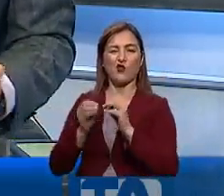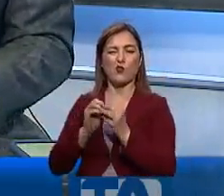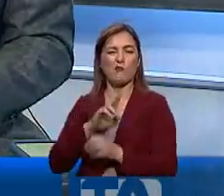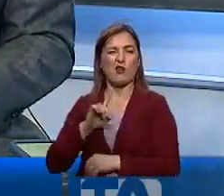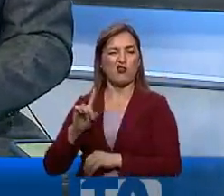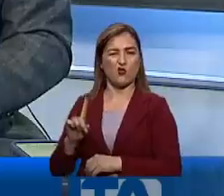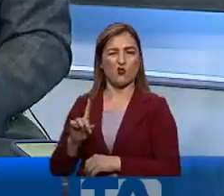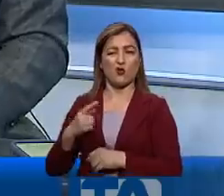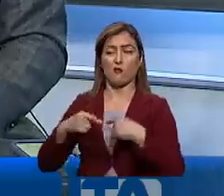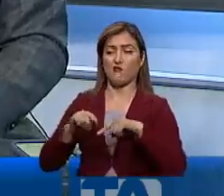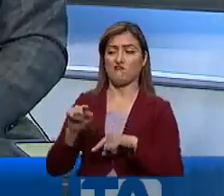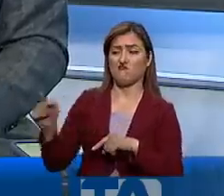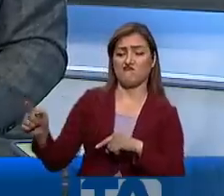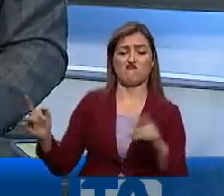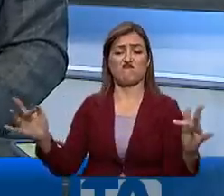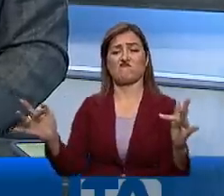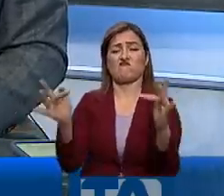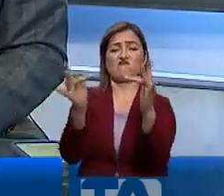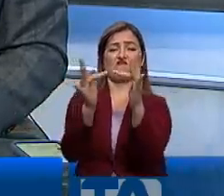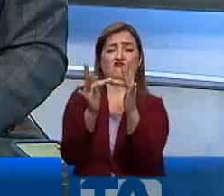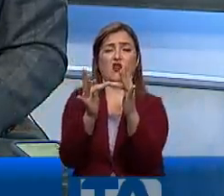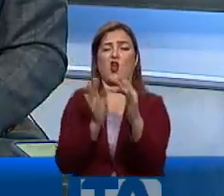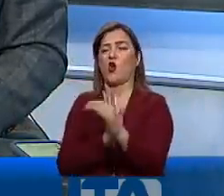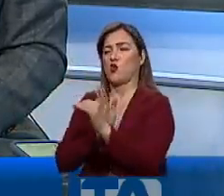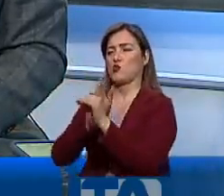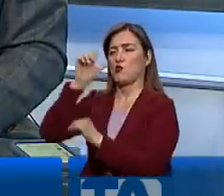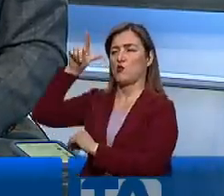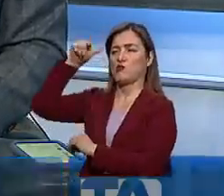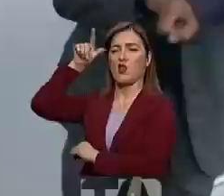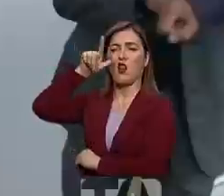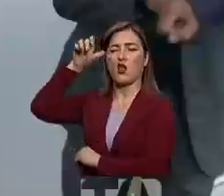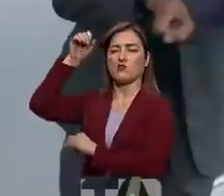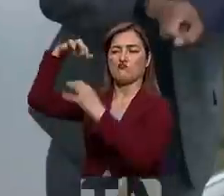de un acercamiento entre ambos bloques para desestabilizar al gobierno.